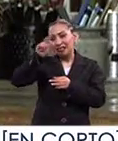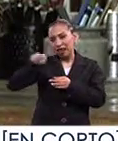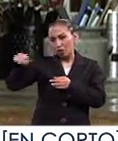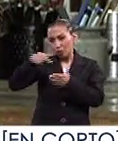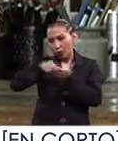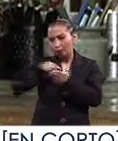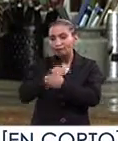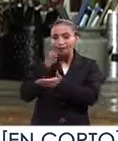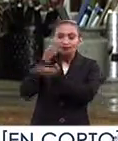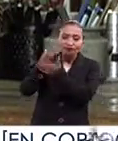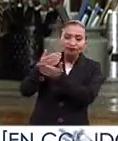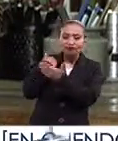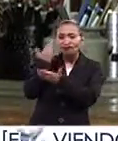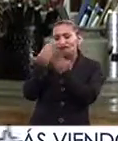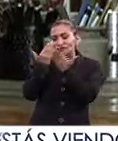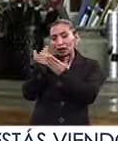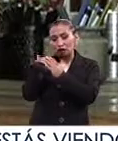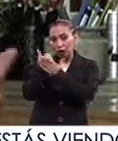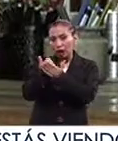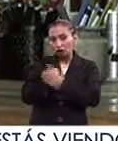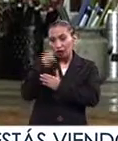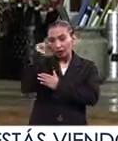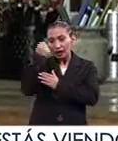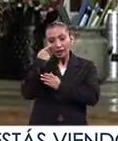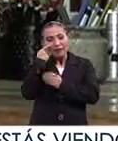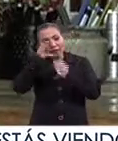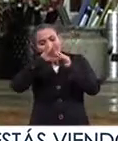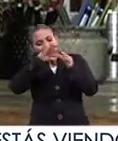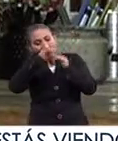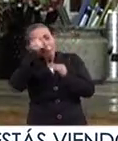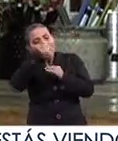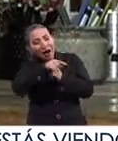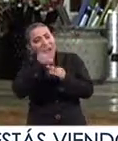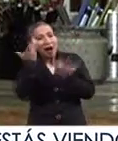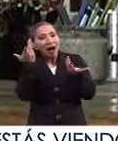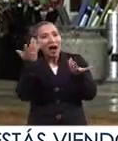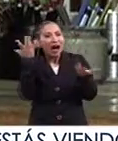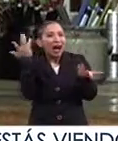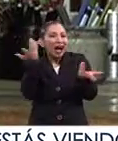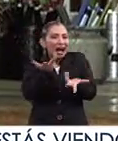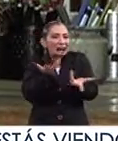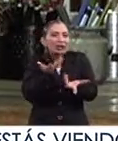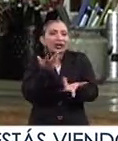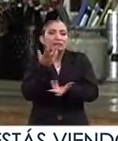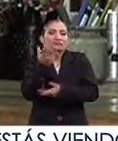ahí recibí ayuda técnica para hacer